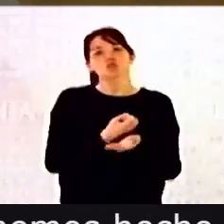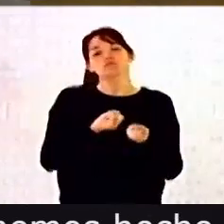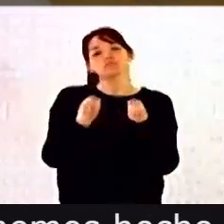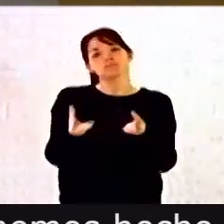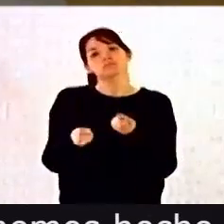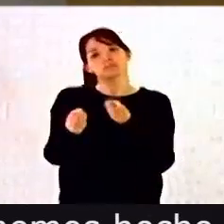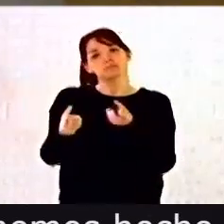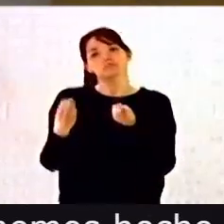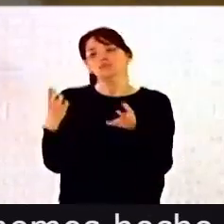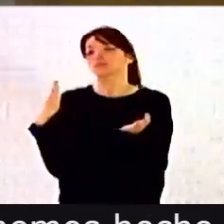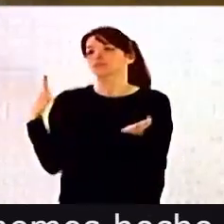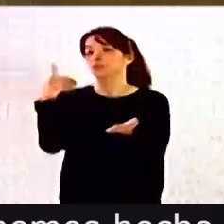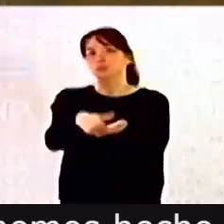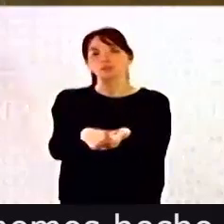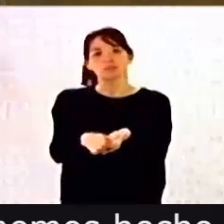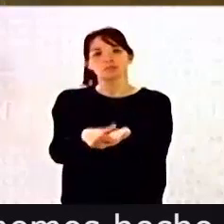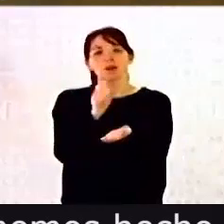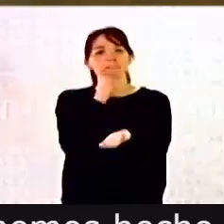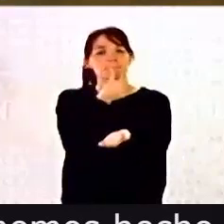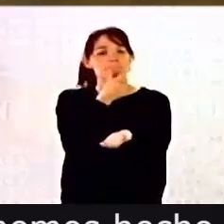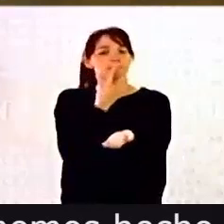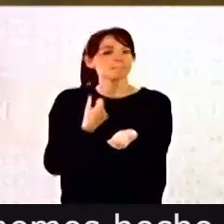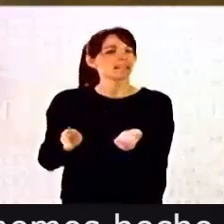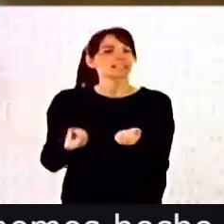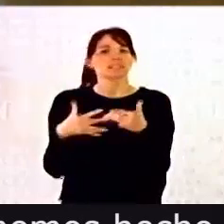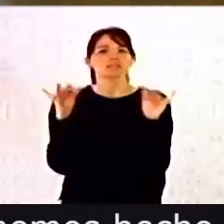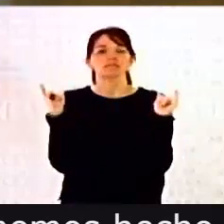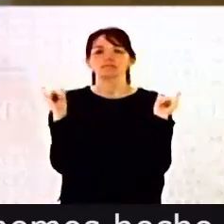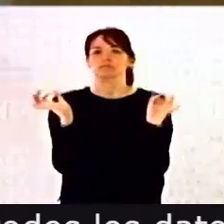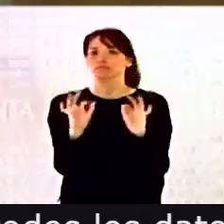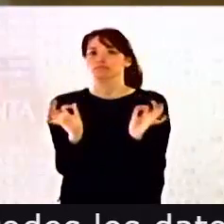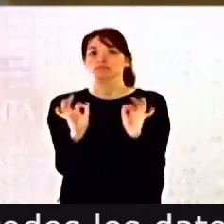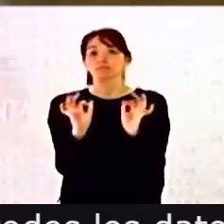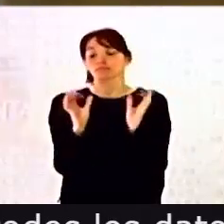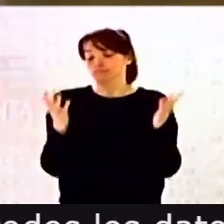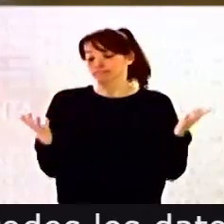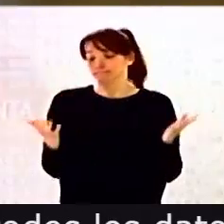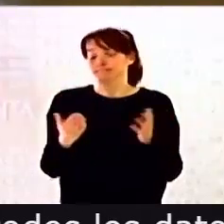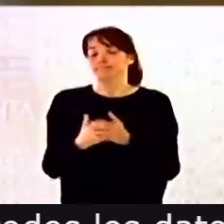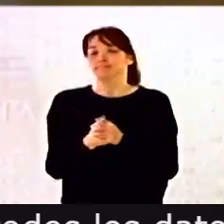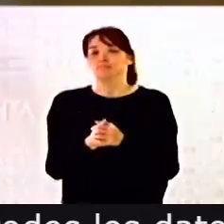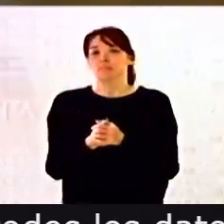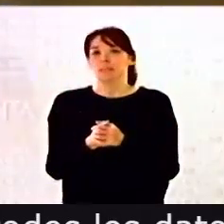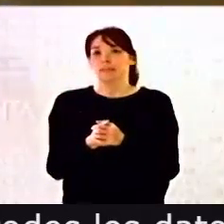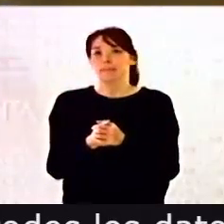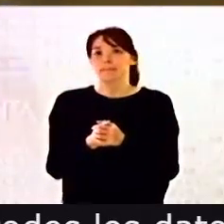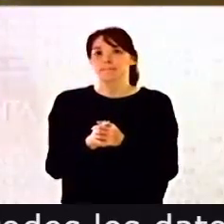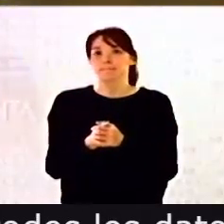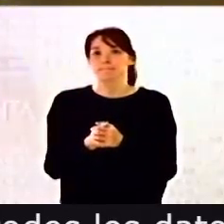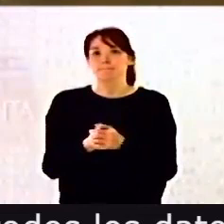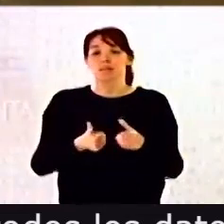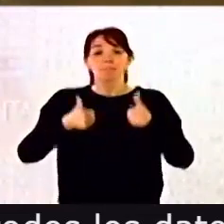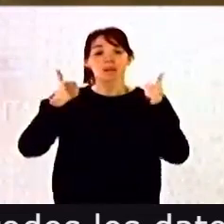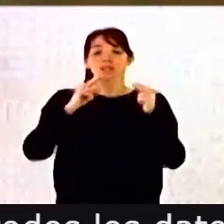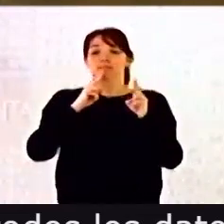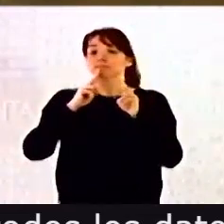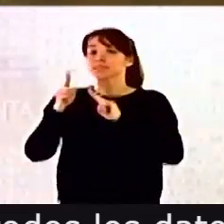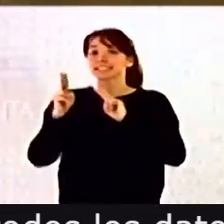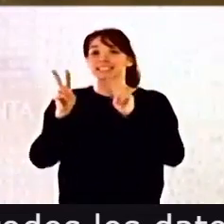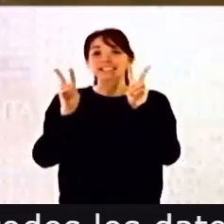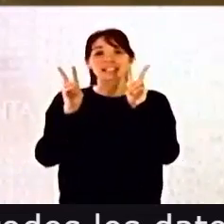principio. No hemos ocultado ni un dato. Por lo tanto, nada que decir más con